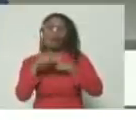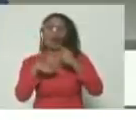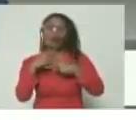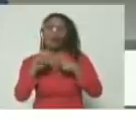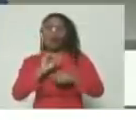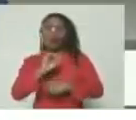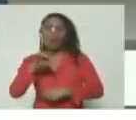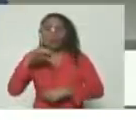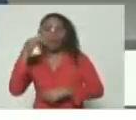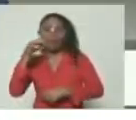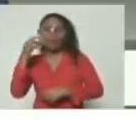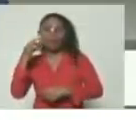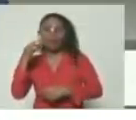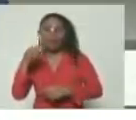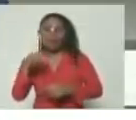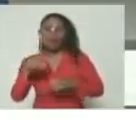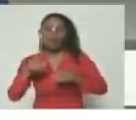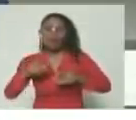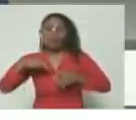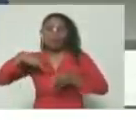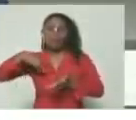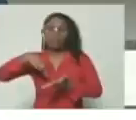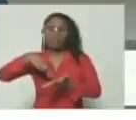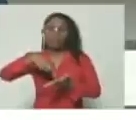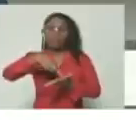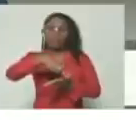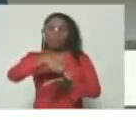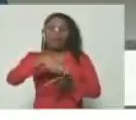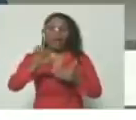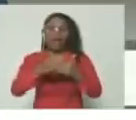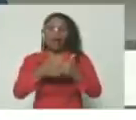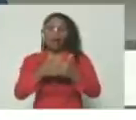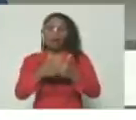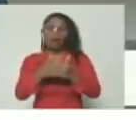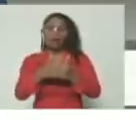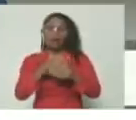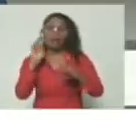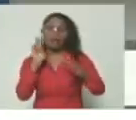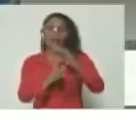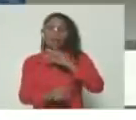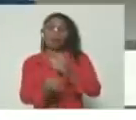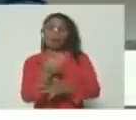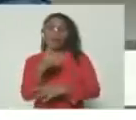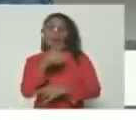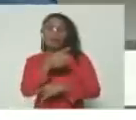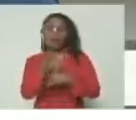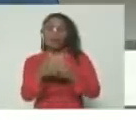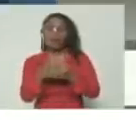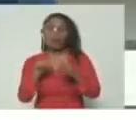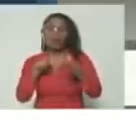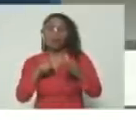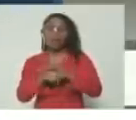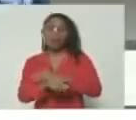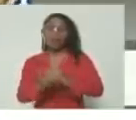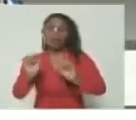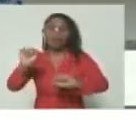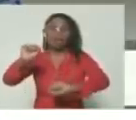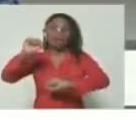amarilla, a las puertas de Miraflores sería el preámbulo para la entrada